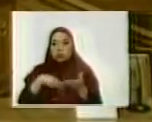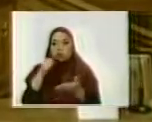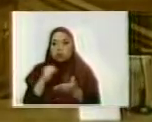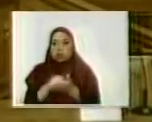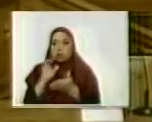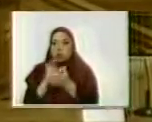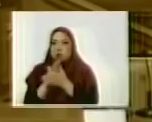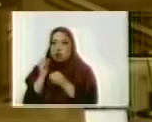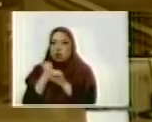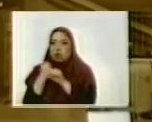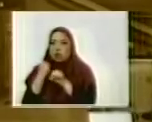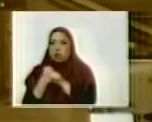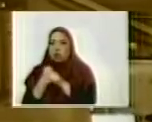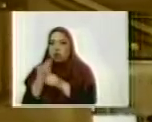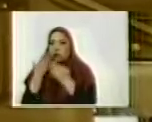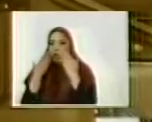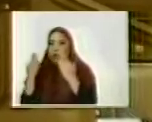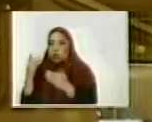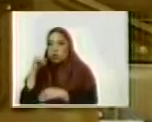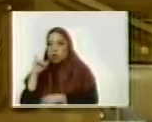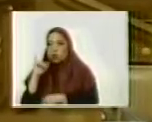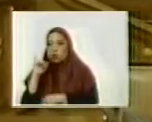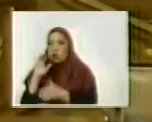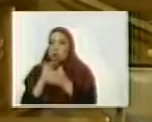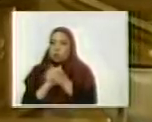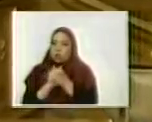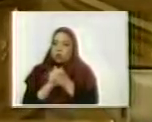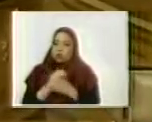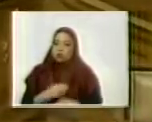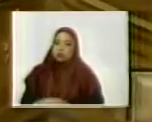estar trabajando. Bueno,